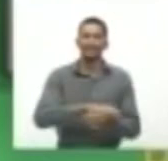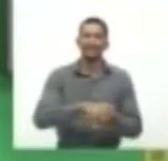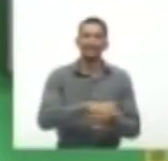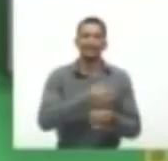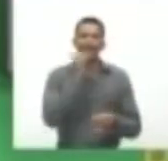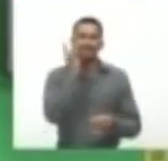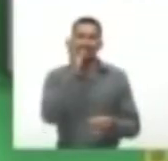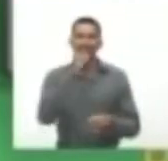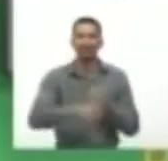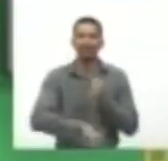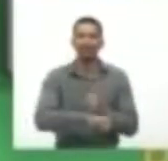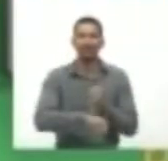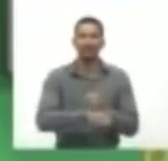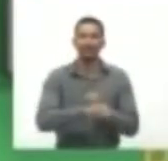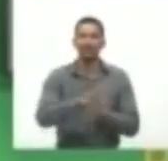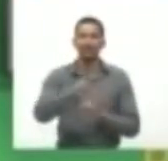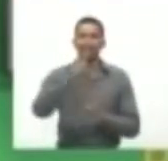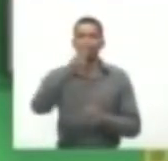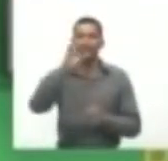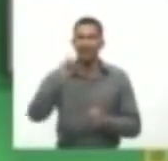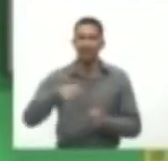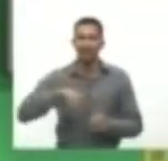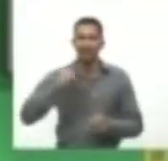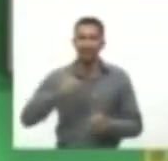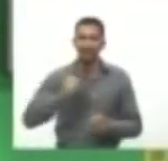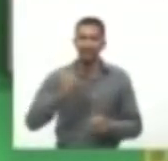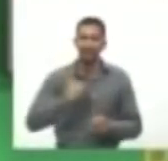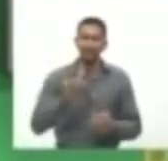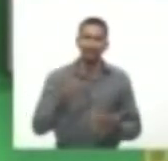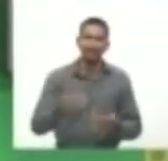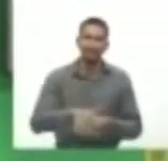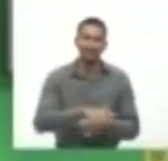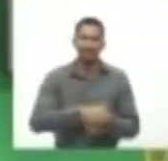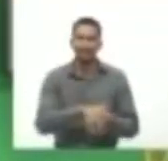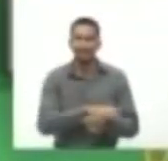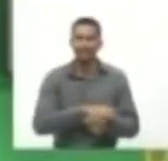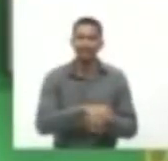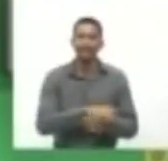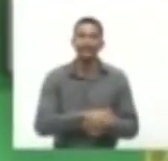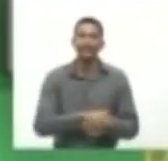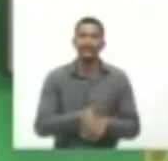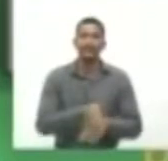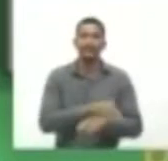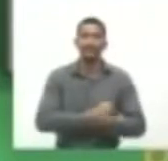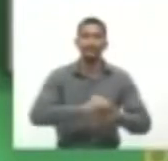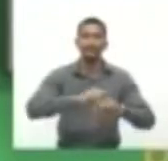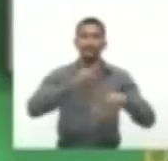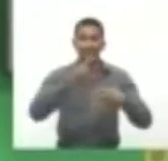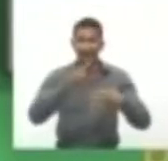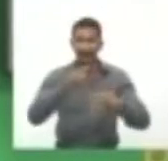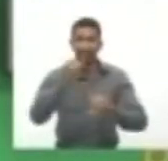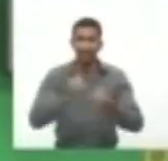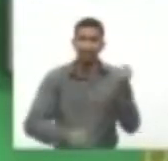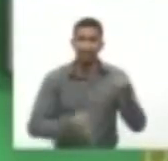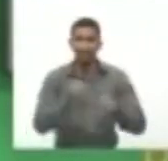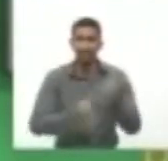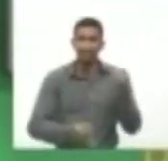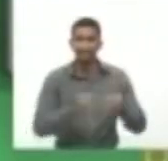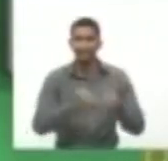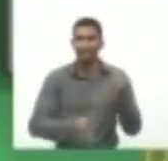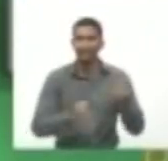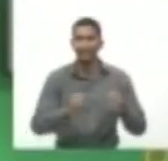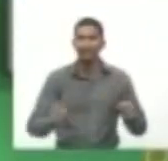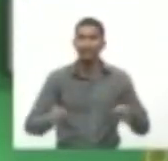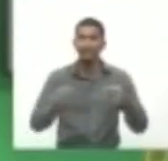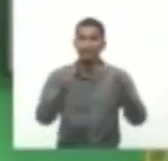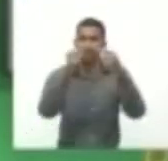Colombia Sub-20 en el suramericano que se está efectuando en el Ecuador. En el hexagonal final, los muchachos de 9 puntos solo